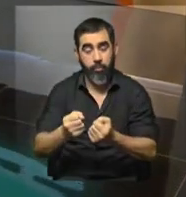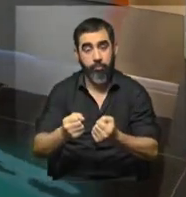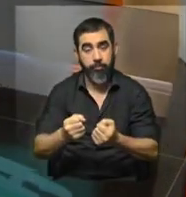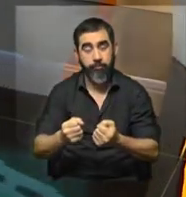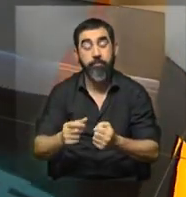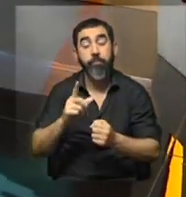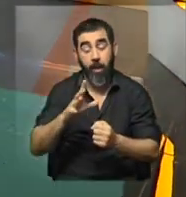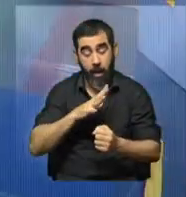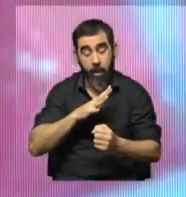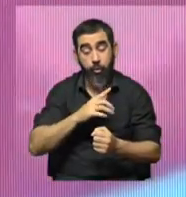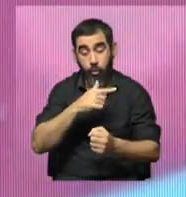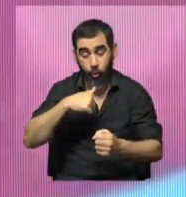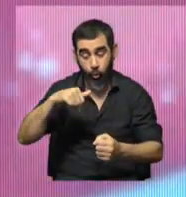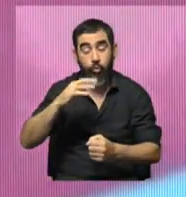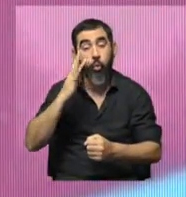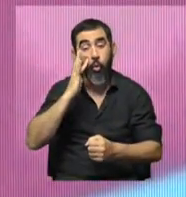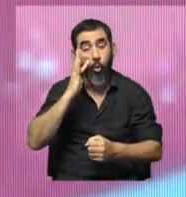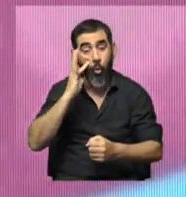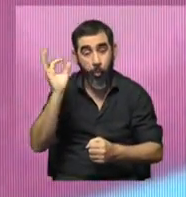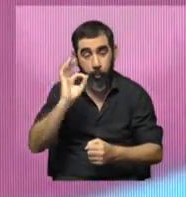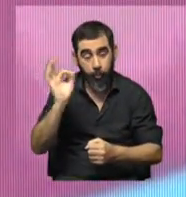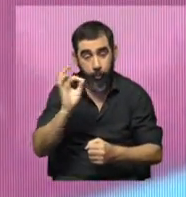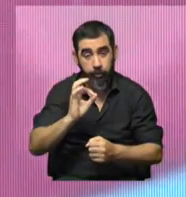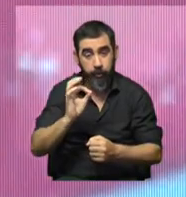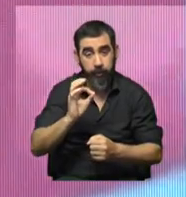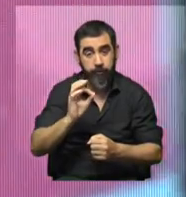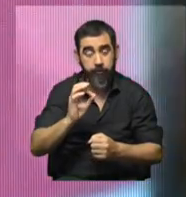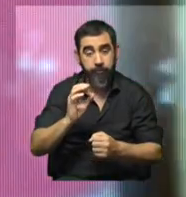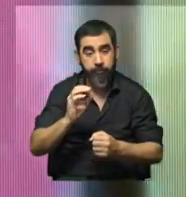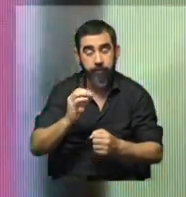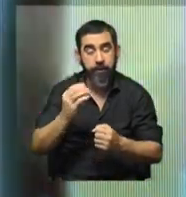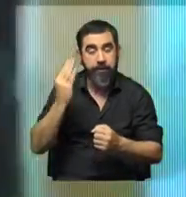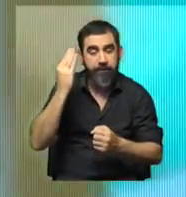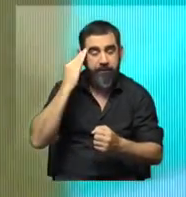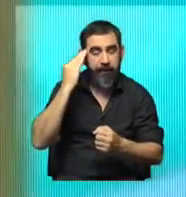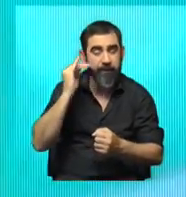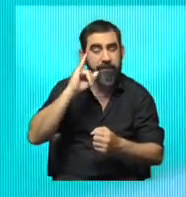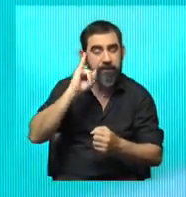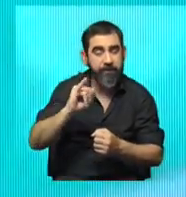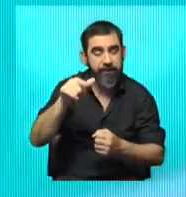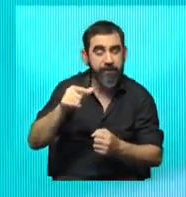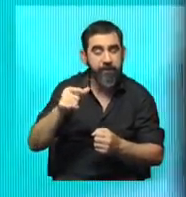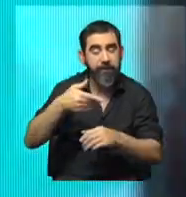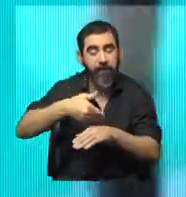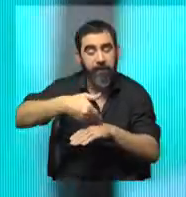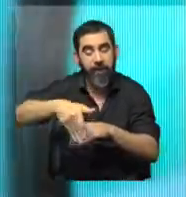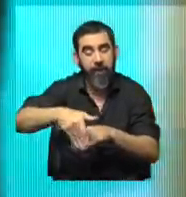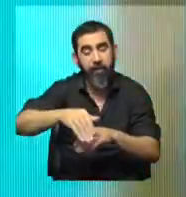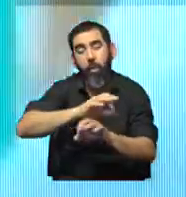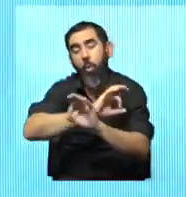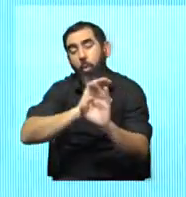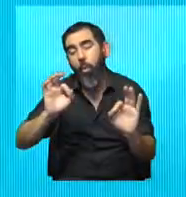tuvimos la oportunidad de alguna manera desentrañar si era esa nocturnidad o si era